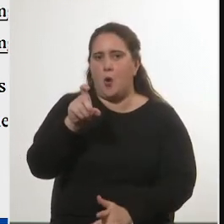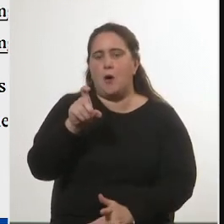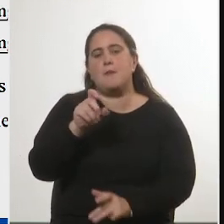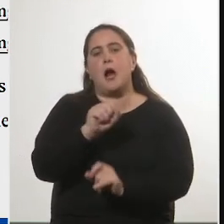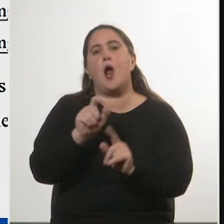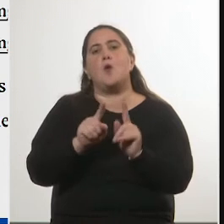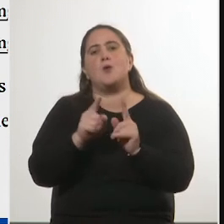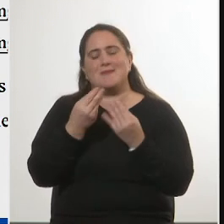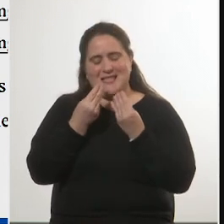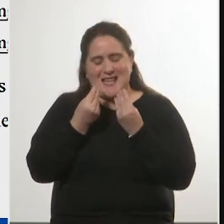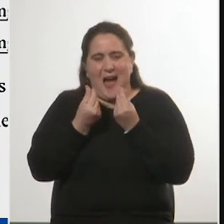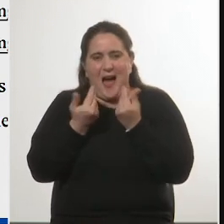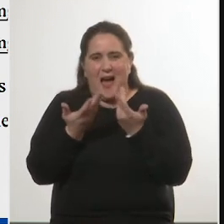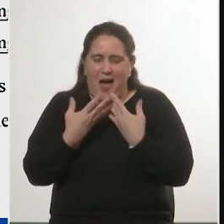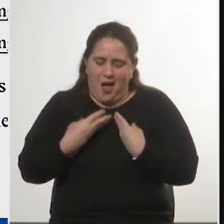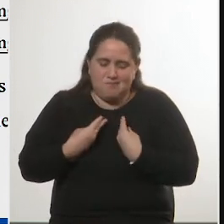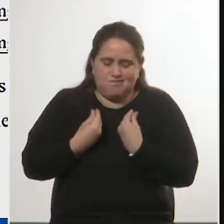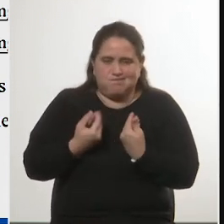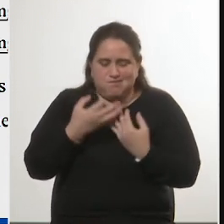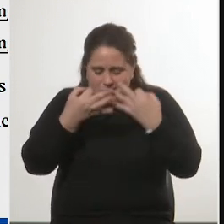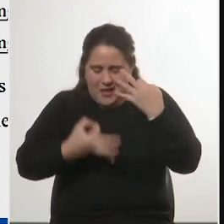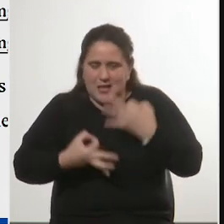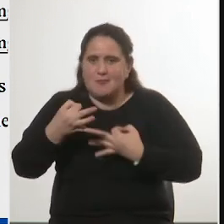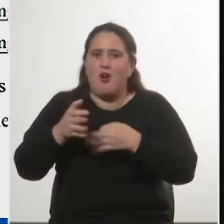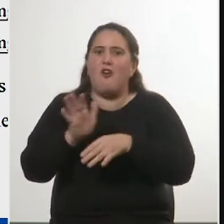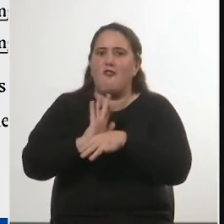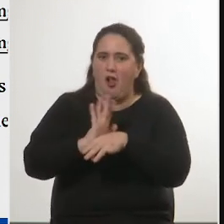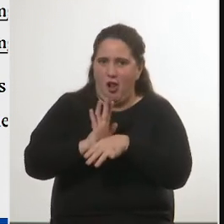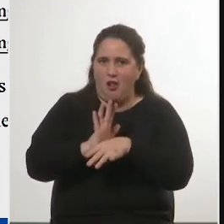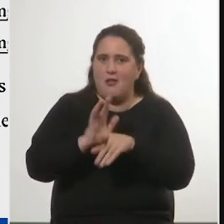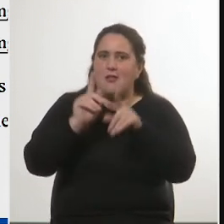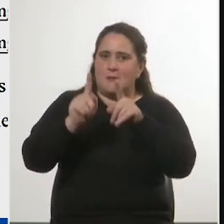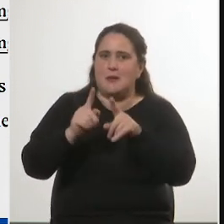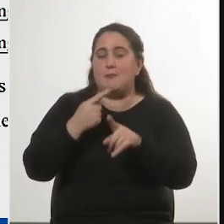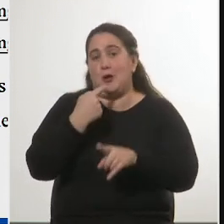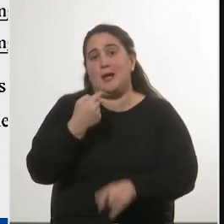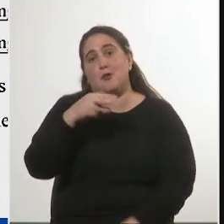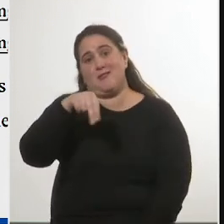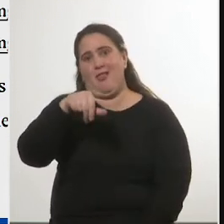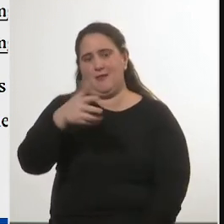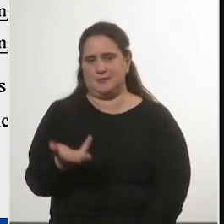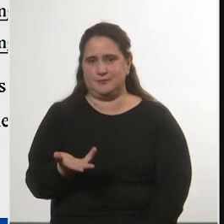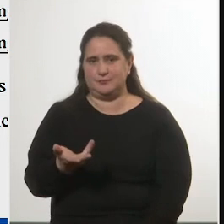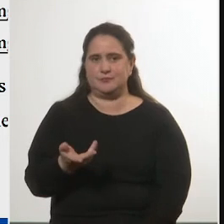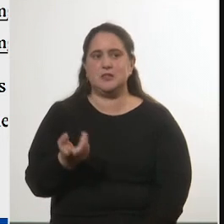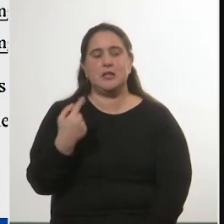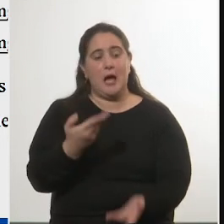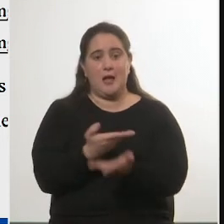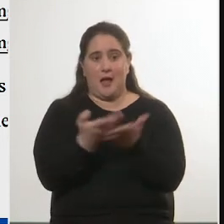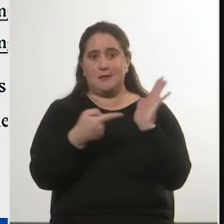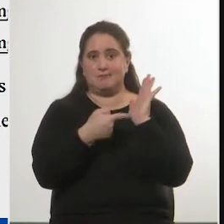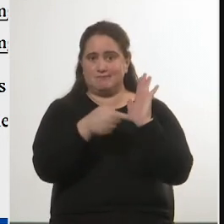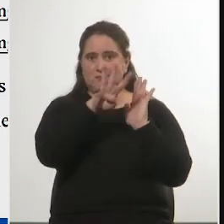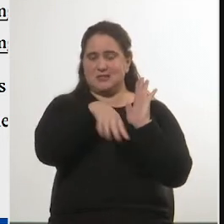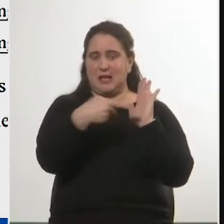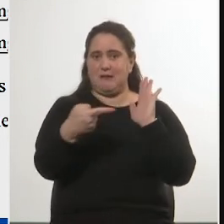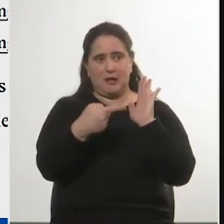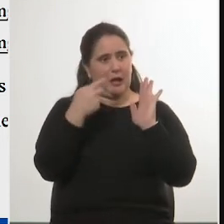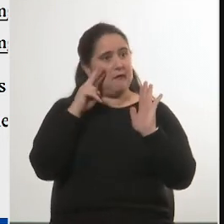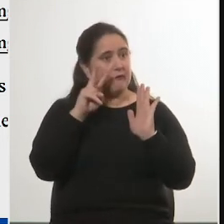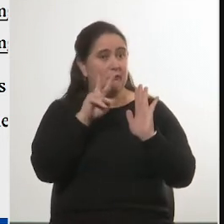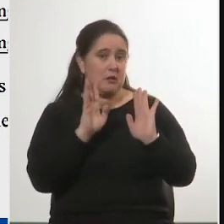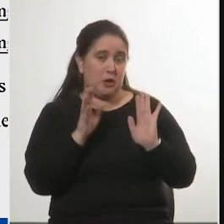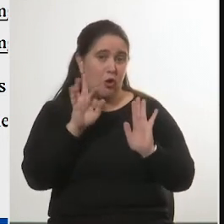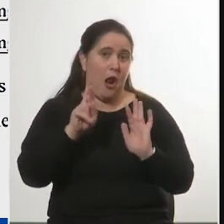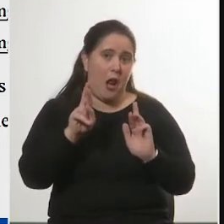para parámetros sensoriales, químicos y microbiológicos como podrían ser el sodio. Como se demuestra en esta tabla, que espero puedan